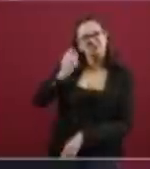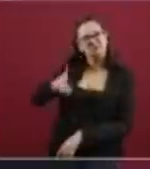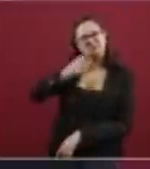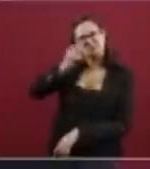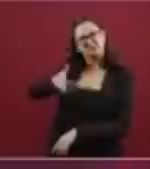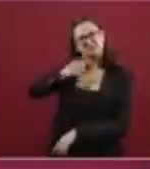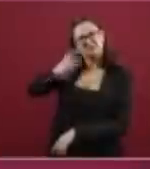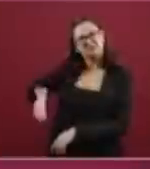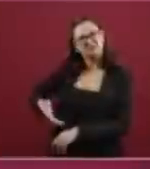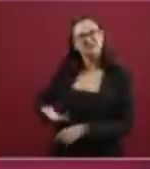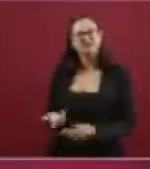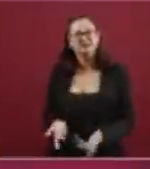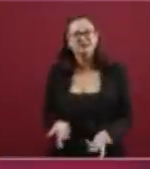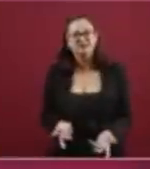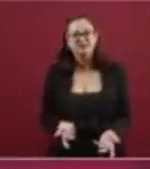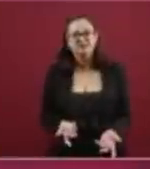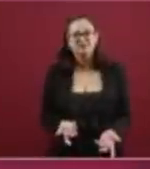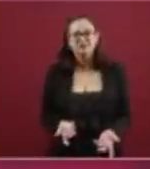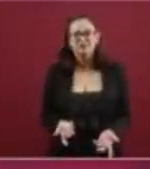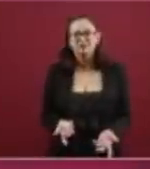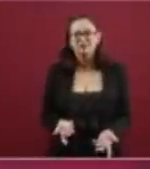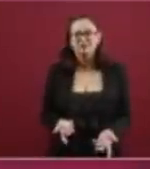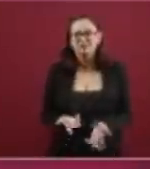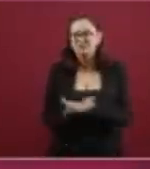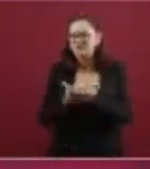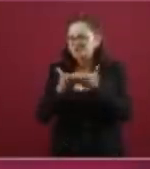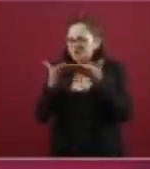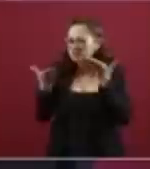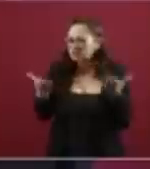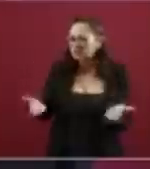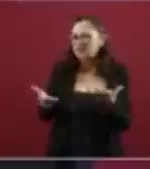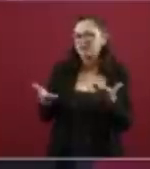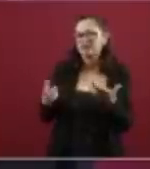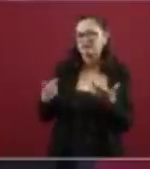Ahora no hay